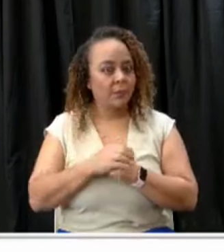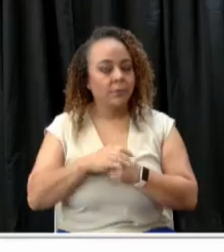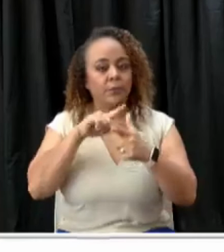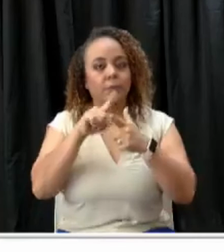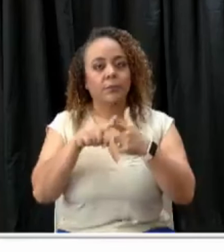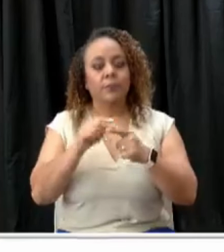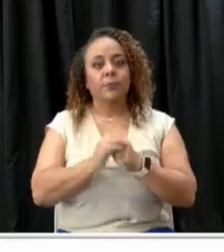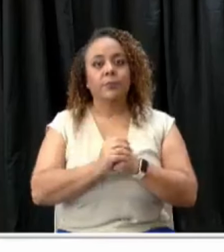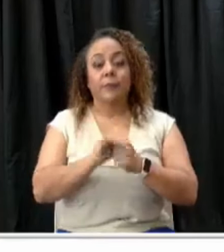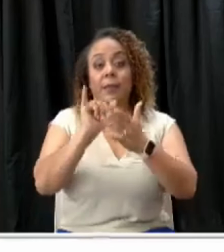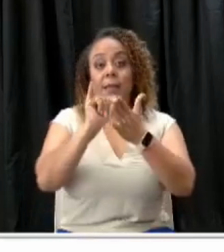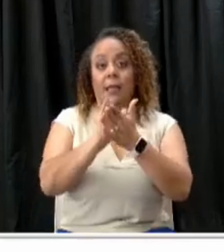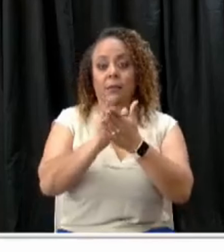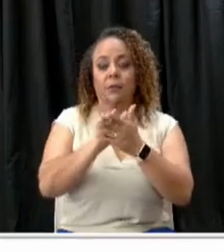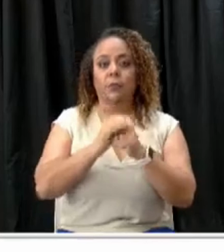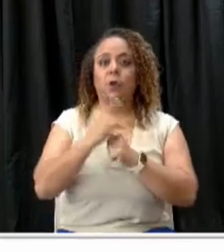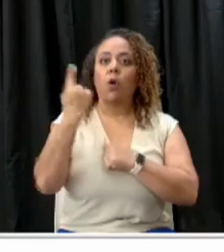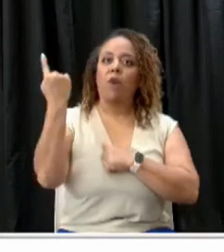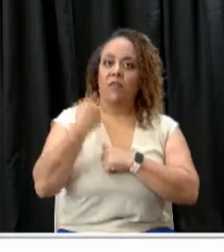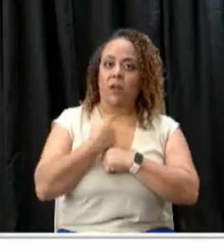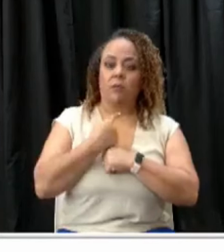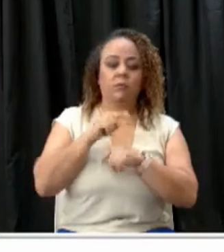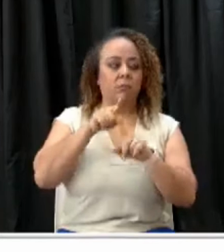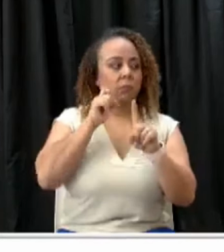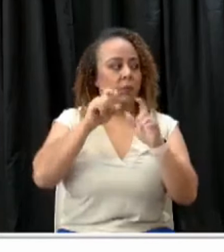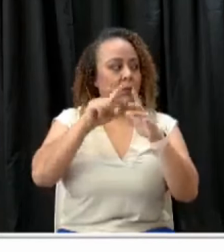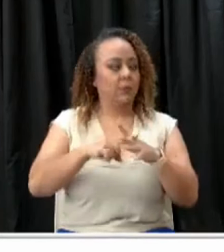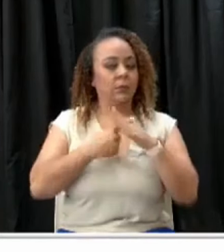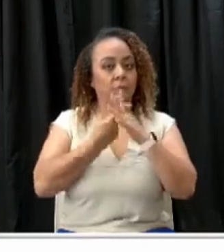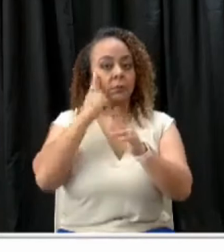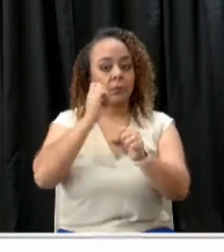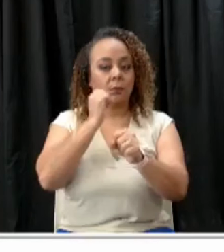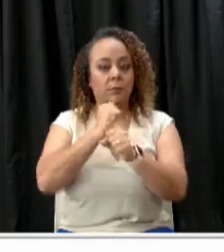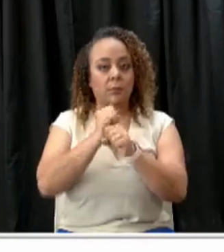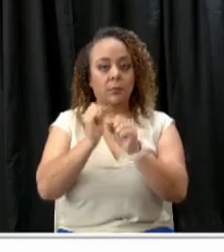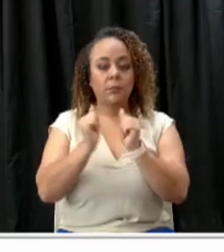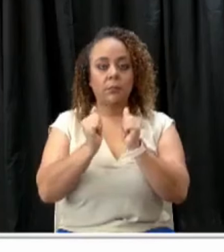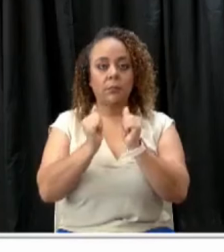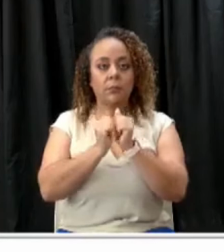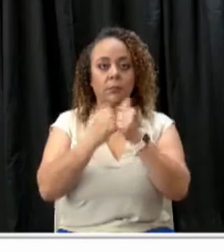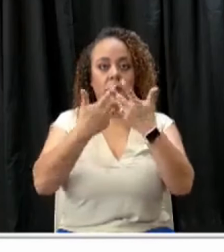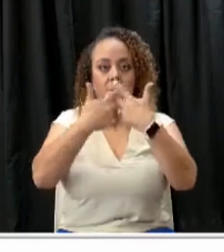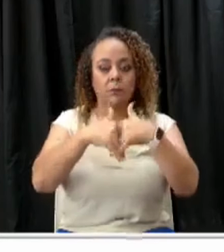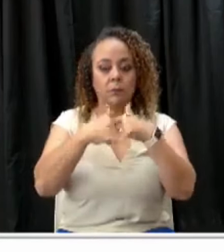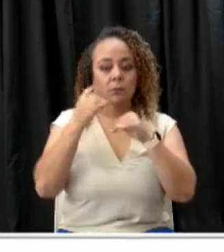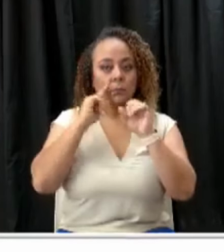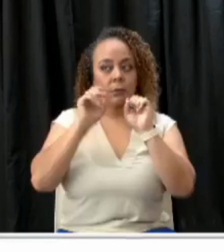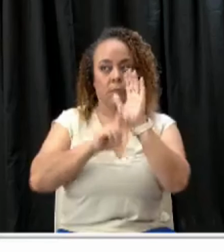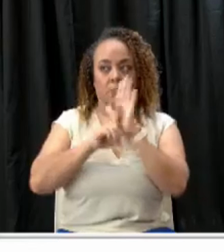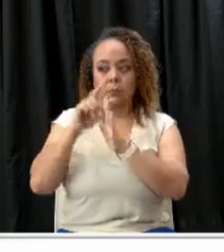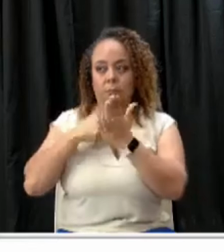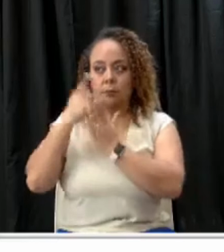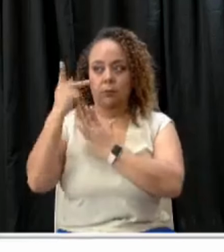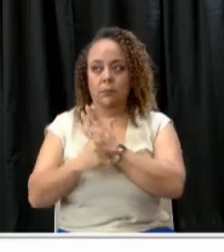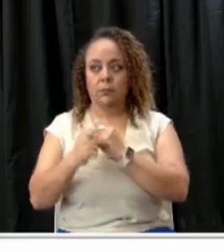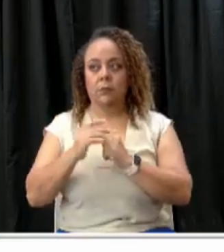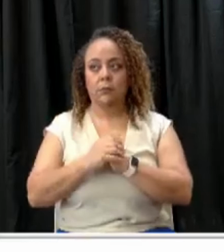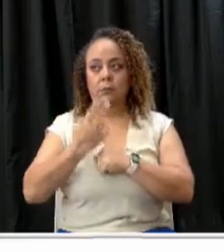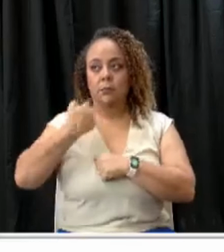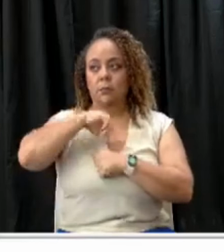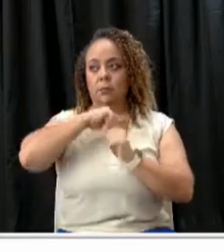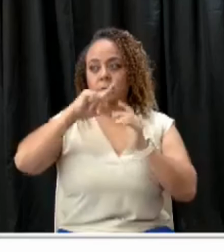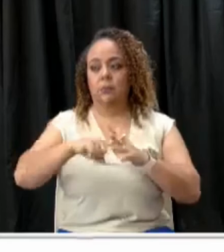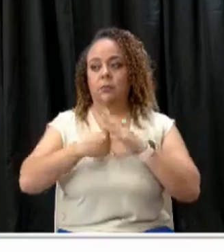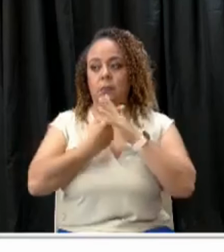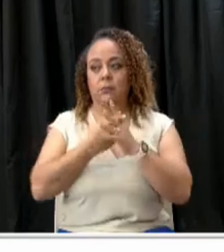Entonces, eso nos obligó desde el principio a trabajar con empresas para el desarrollo de programas. Nosotros